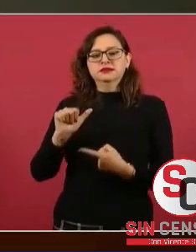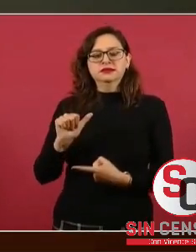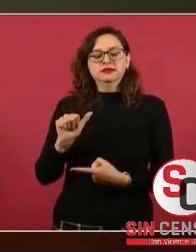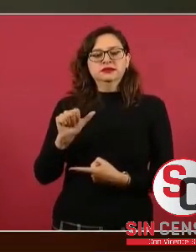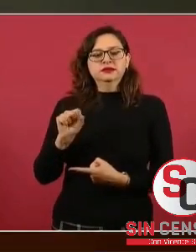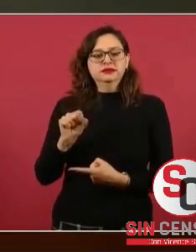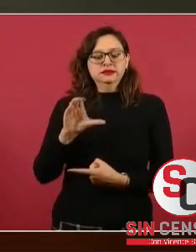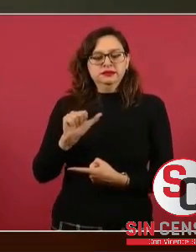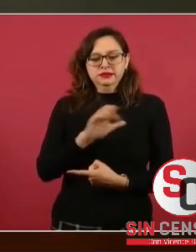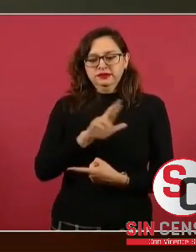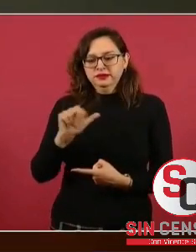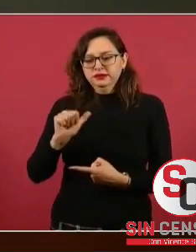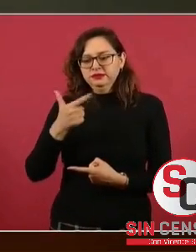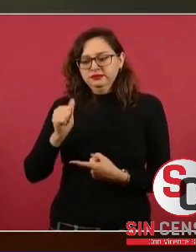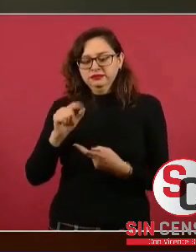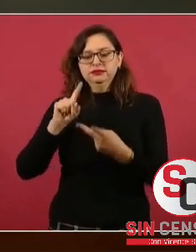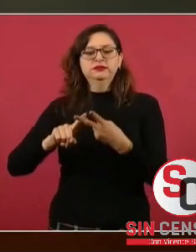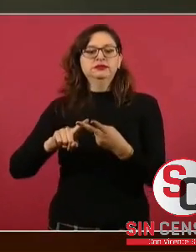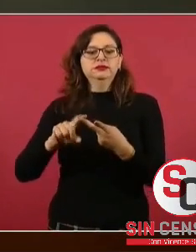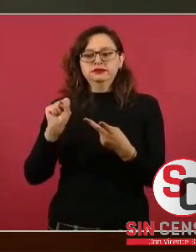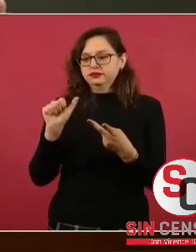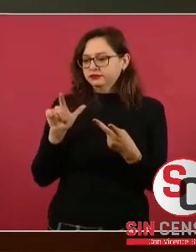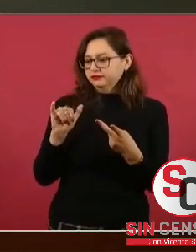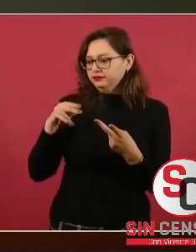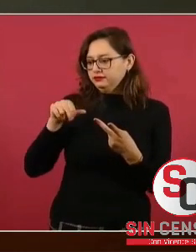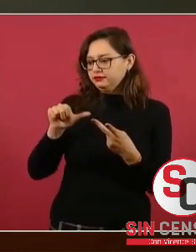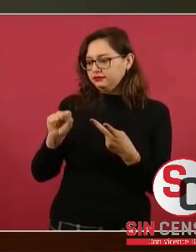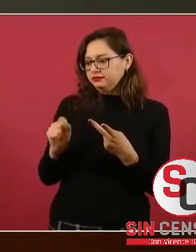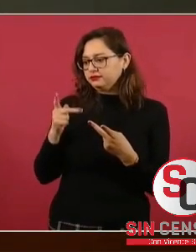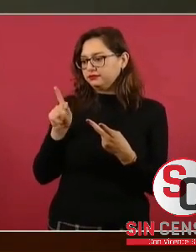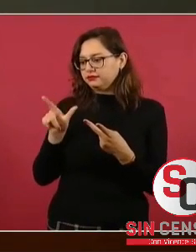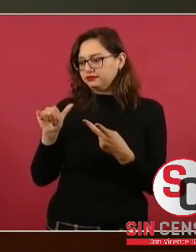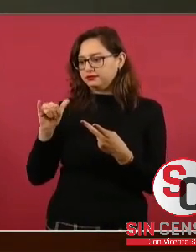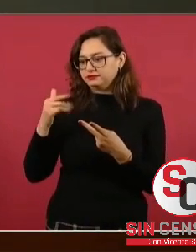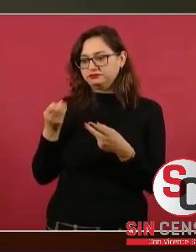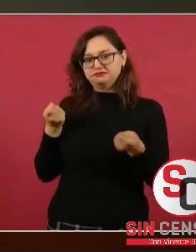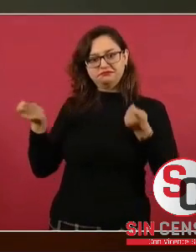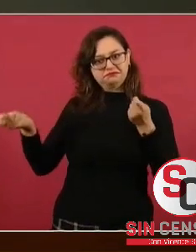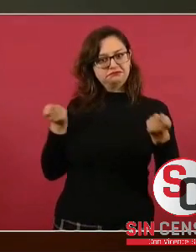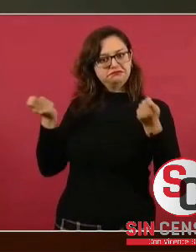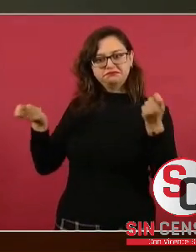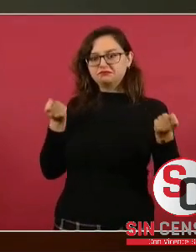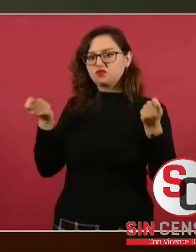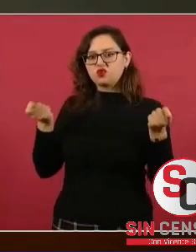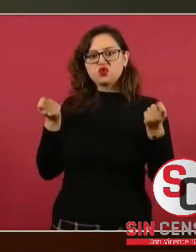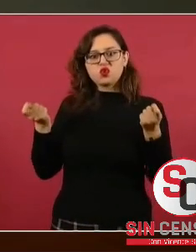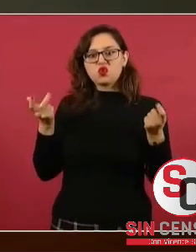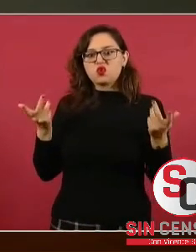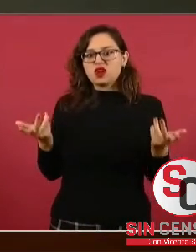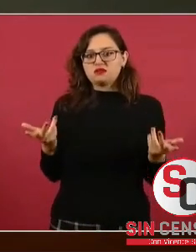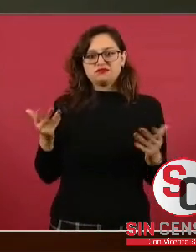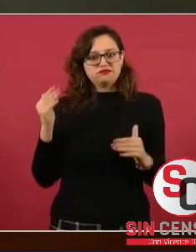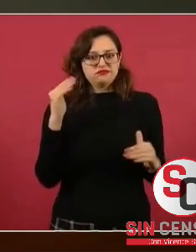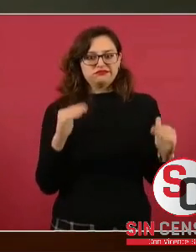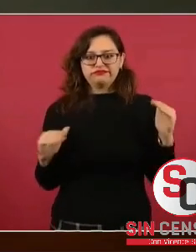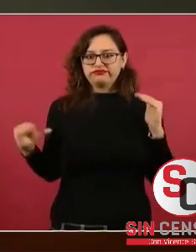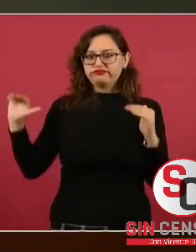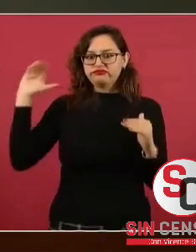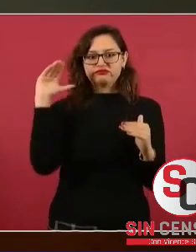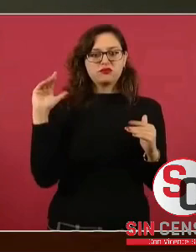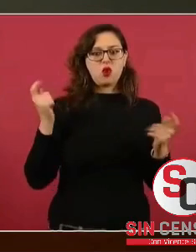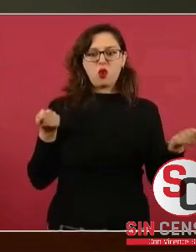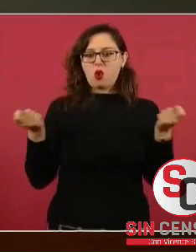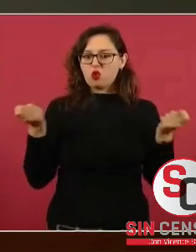una parte, como el de Salinas Pliego, que están por encima inclusive de poderes económicos